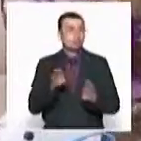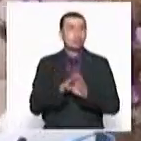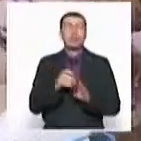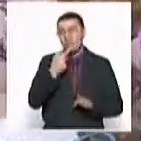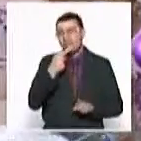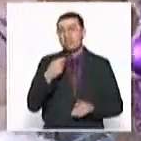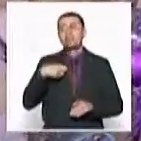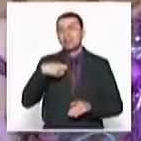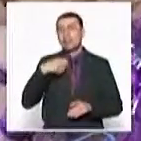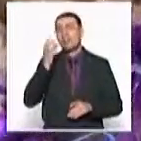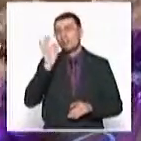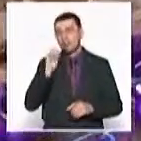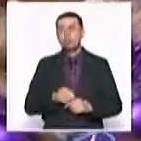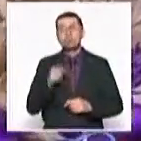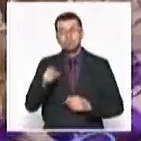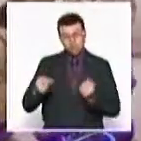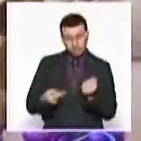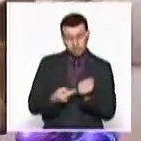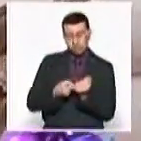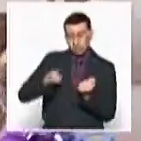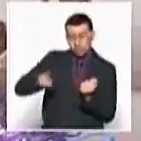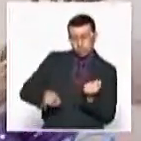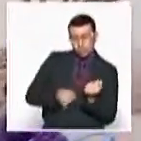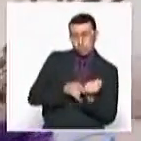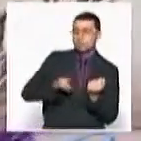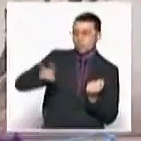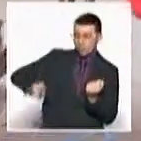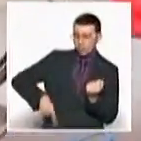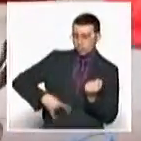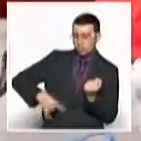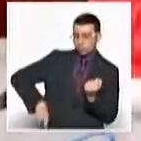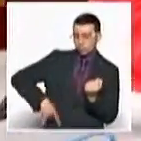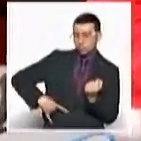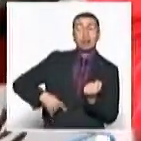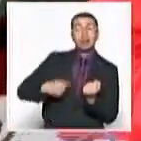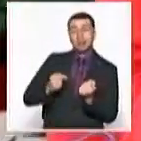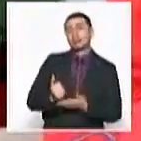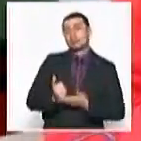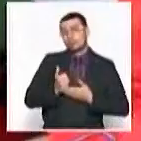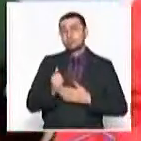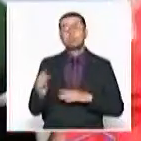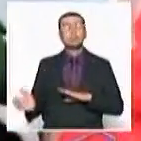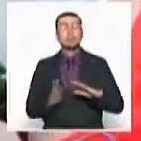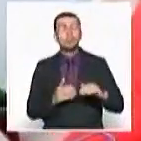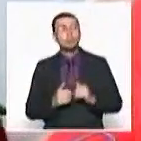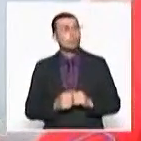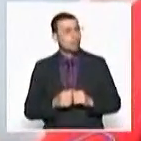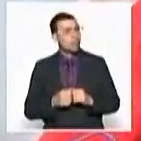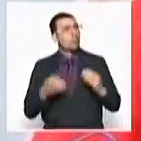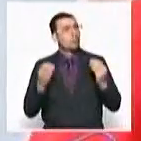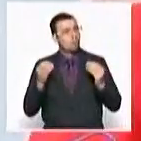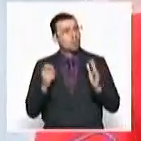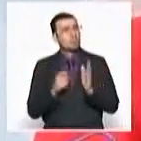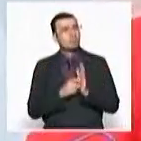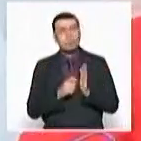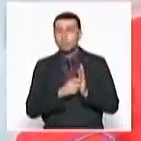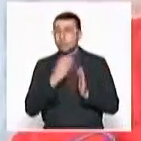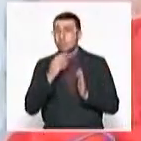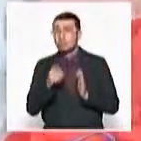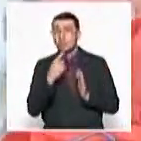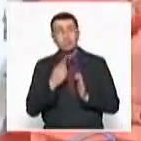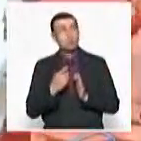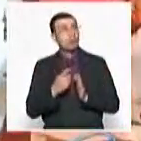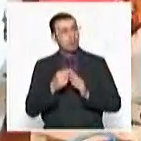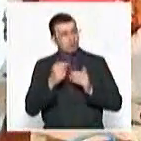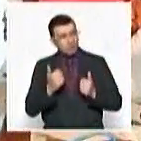Un enema de café les va a dar un resultado maravilloso en estos pacientes. Además, como tantas veces lo hemos mencionado aquí, el poder de la palabra es